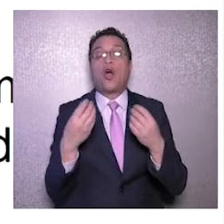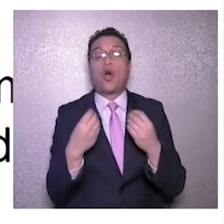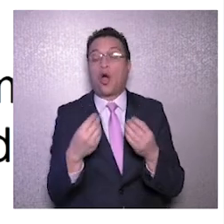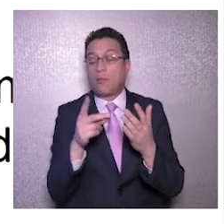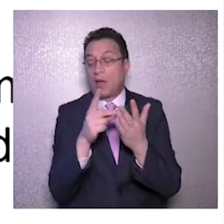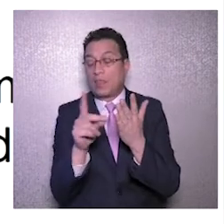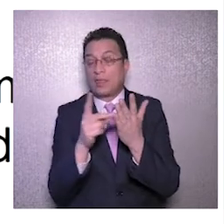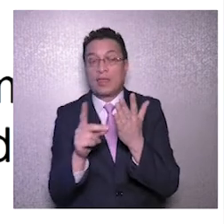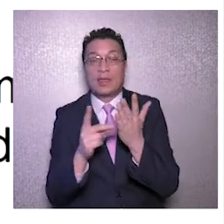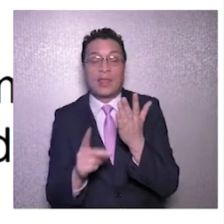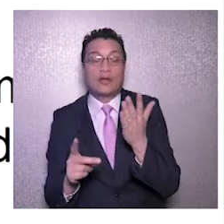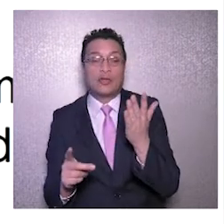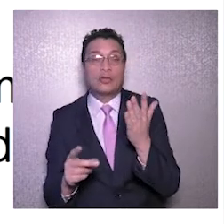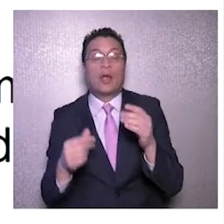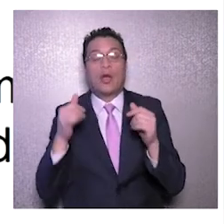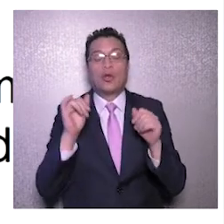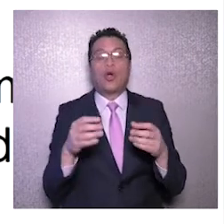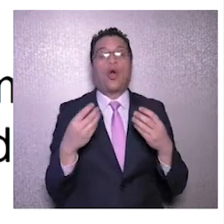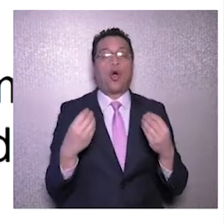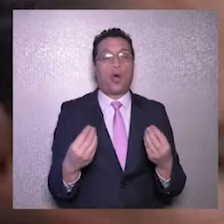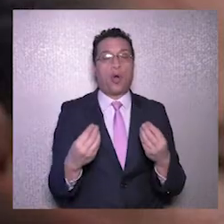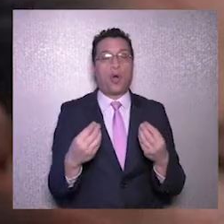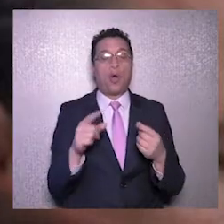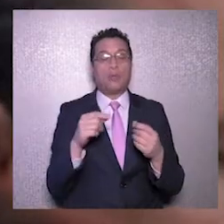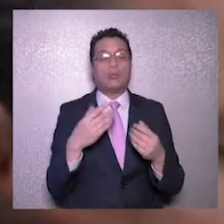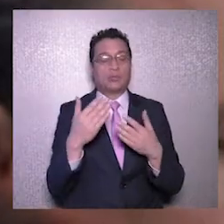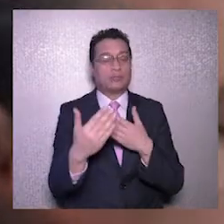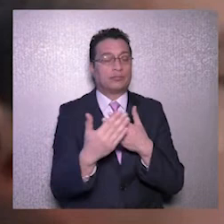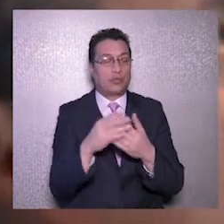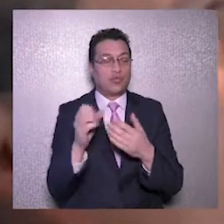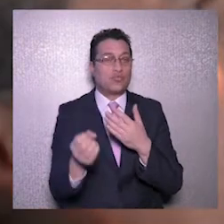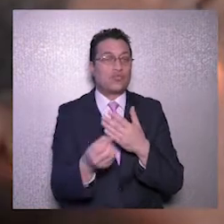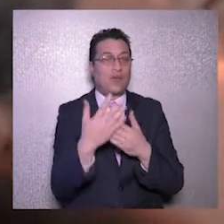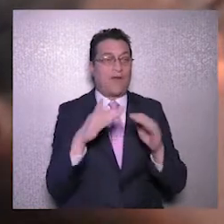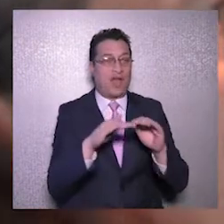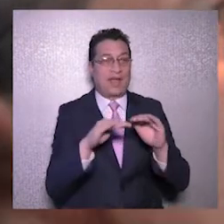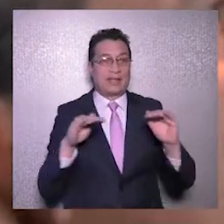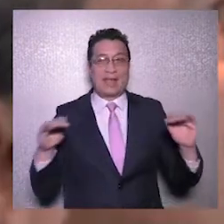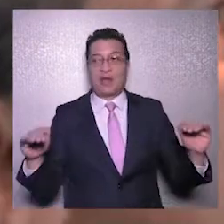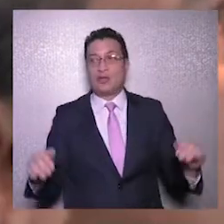diagnosticamos, cómo tratamos en este nuevo escenario.